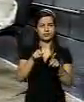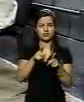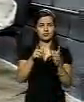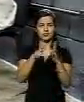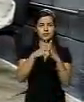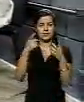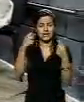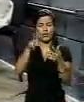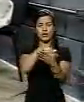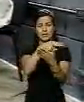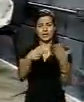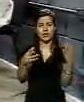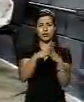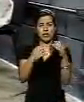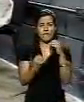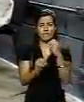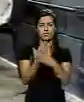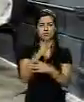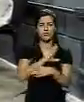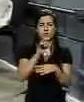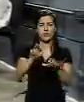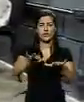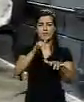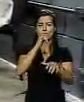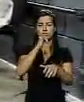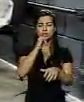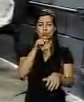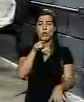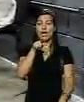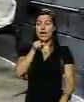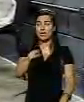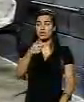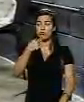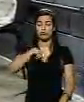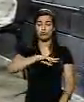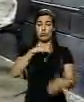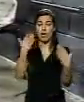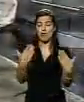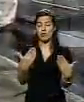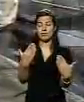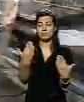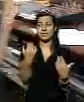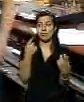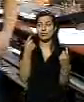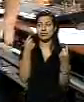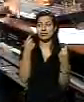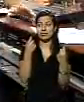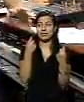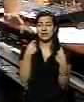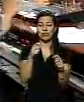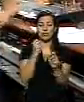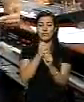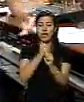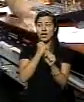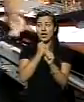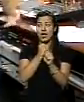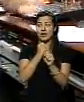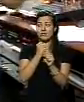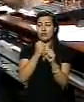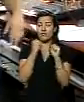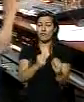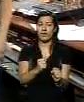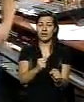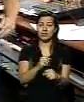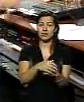queriendo eliminar, pues, las fundaciones Infocentro. Y es allí, pues, donde estamos de alguna u otra manera rezagados con ese señor porque él no